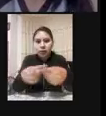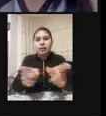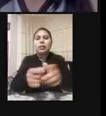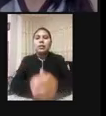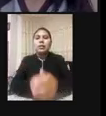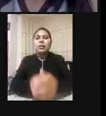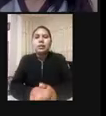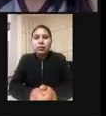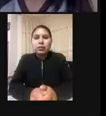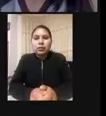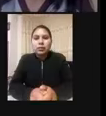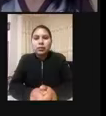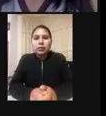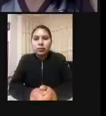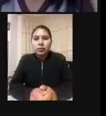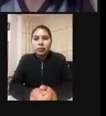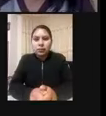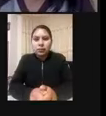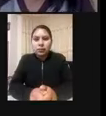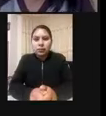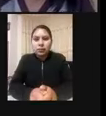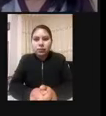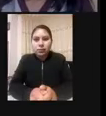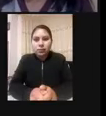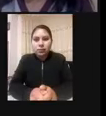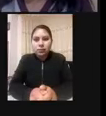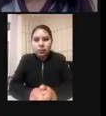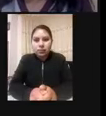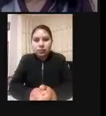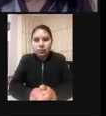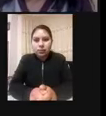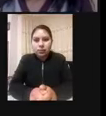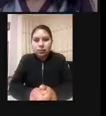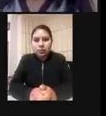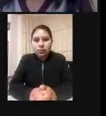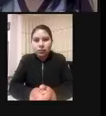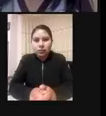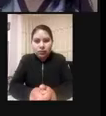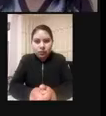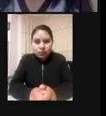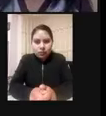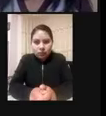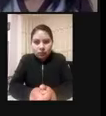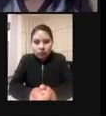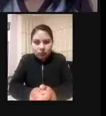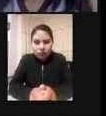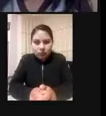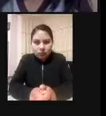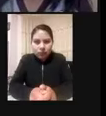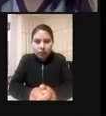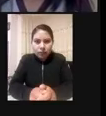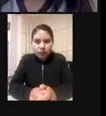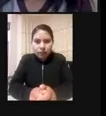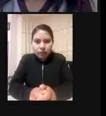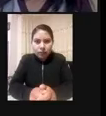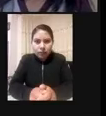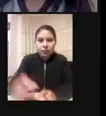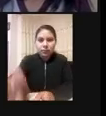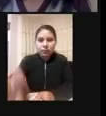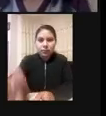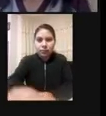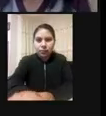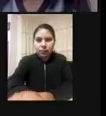más genético y está confirmado, es por un cromosoma extra que se presenta. Entonces, ¿qué vamos a hacer de aquí en adelante? Se le aconseja a los